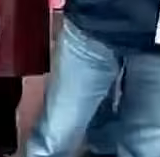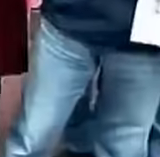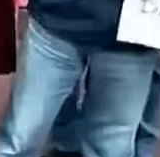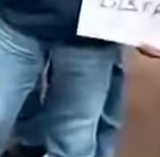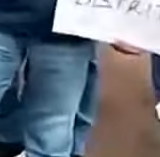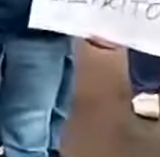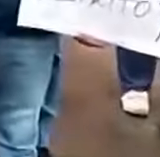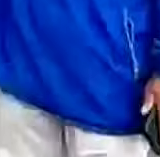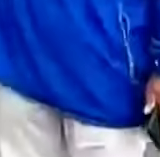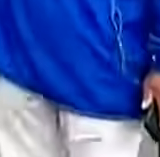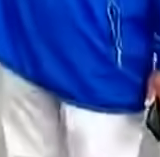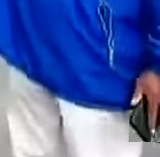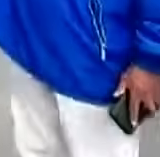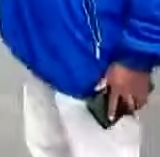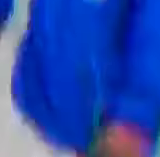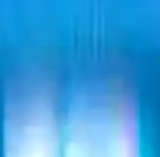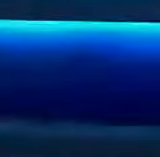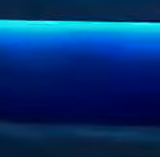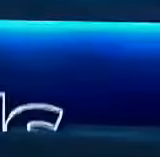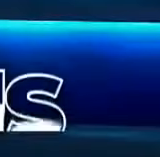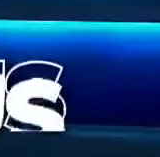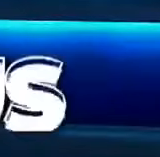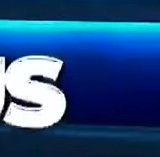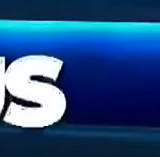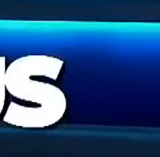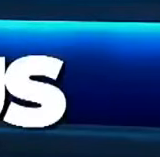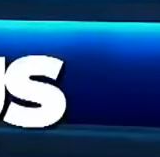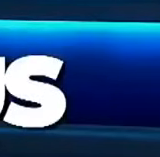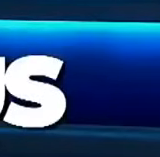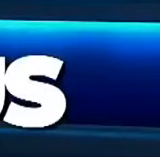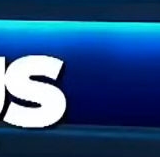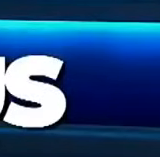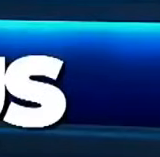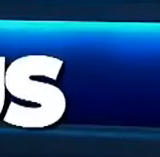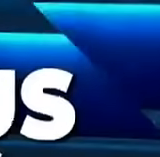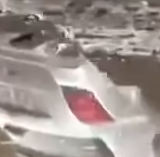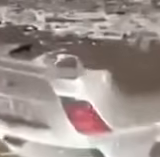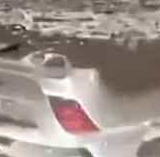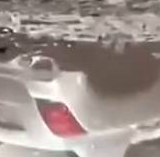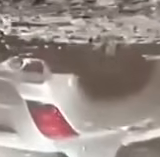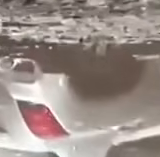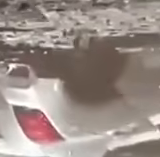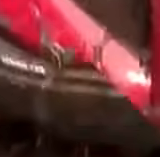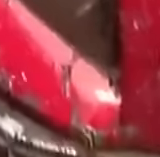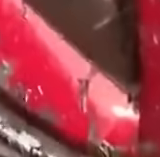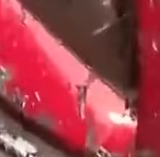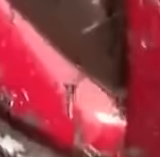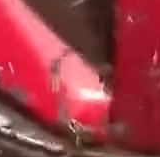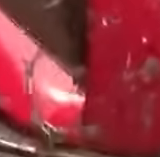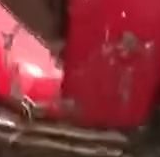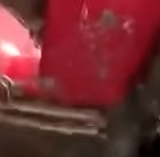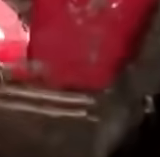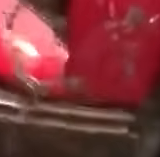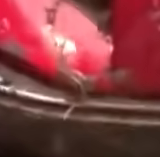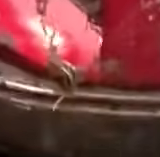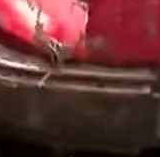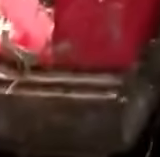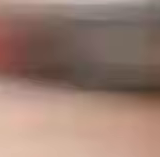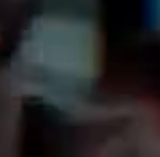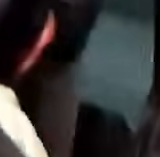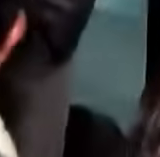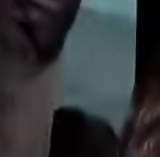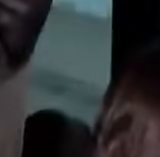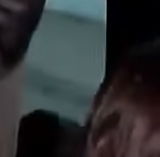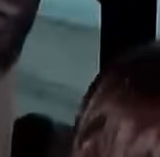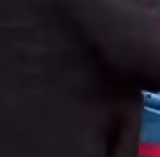Sus denuncias son muy importantes y gracias a sus reportes estamos más cerca. Debajo del vehículo está una